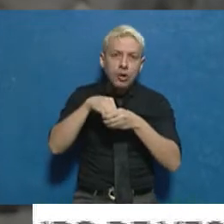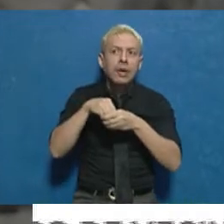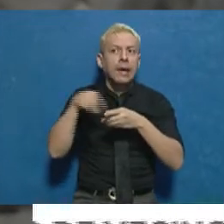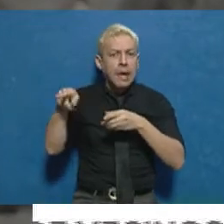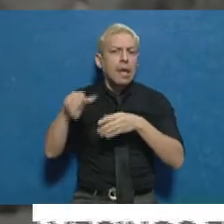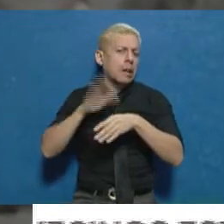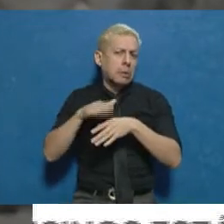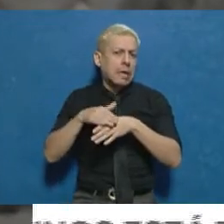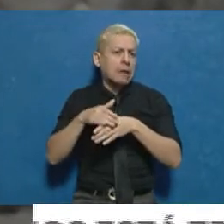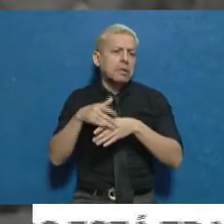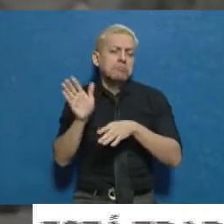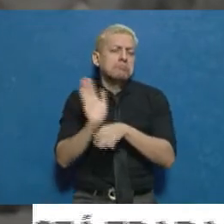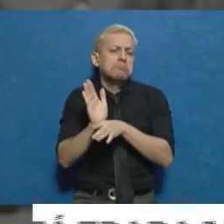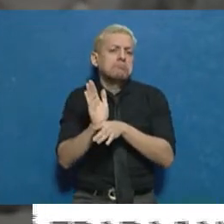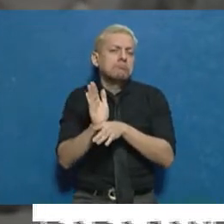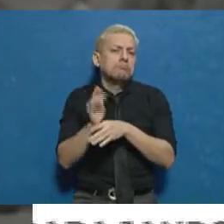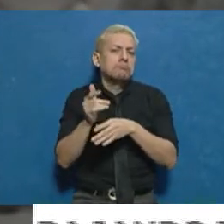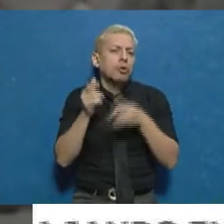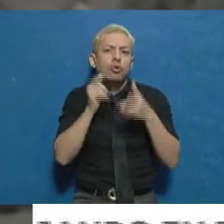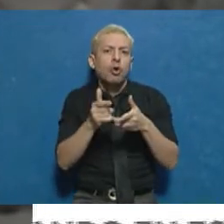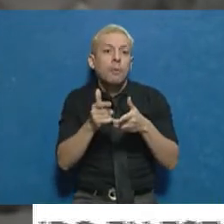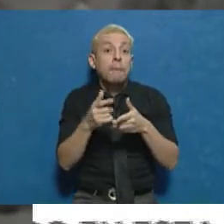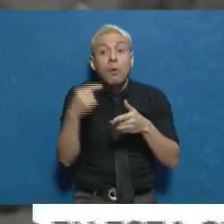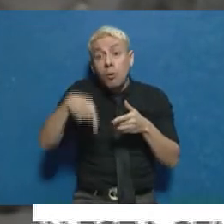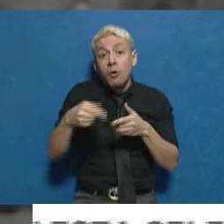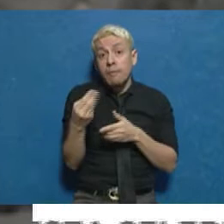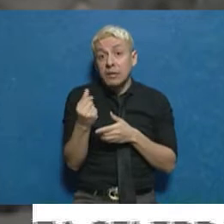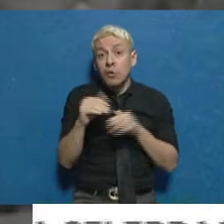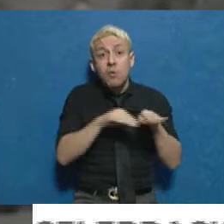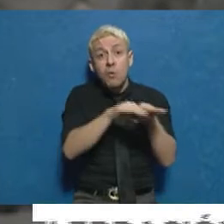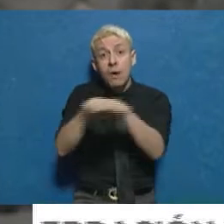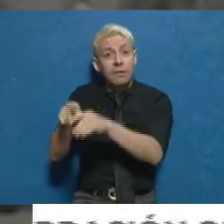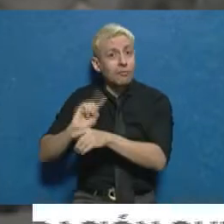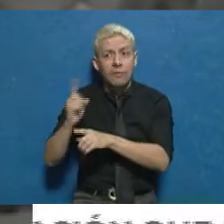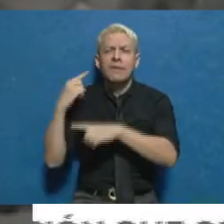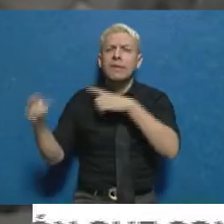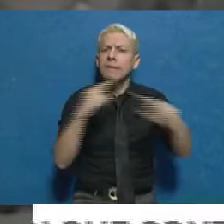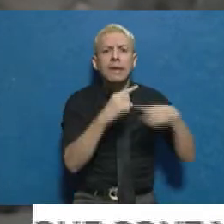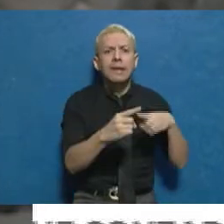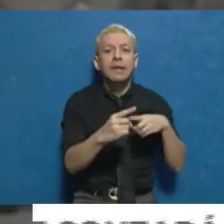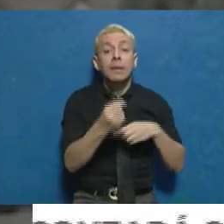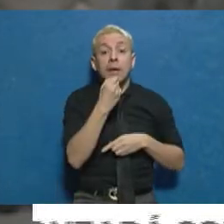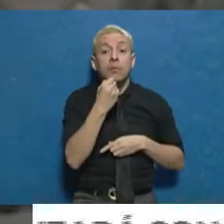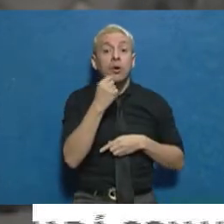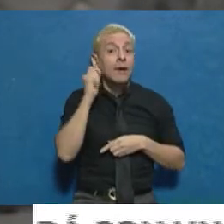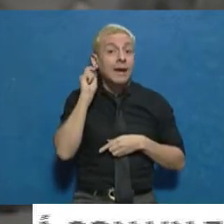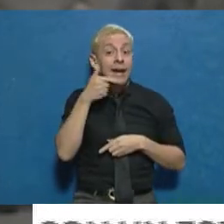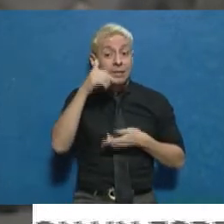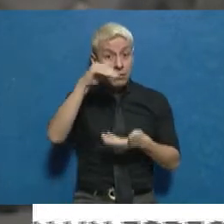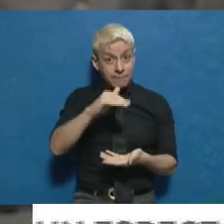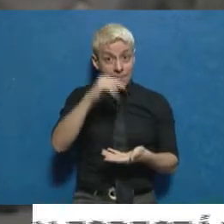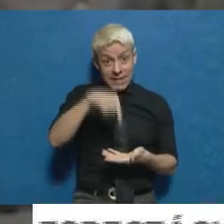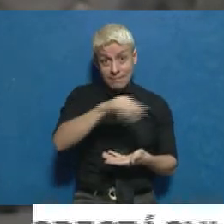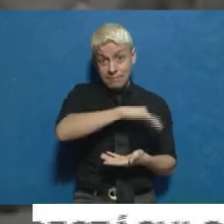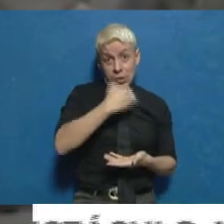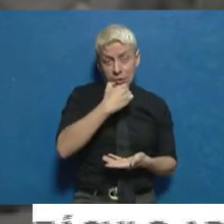tanto de ahí las diferencias que hay de precios, ya que no existe un precio uniforme, y hoy por hoy una garrafa, por lo menos en nuestra zona,